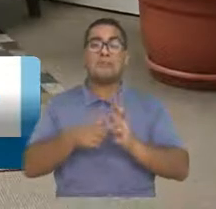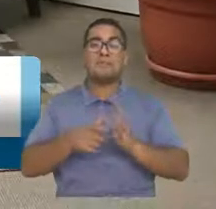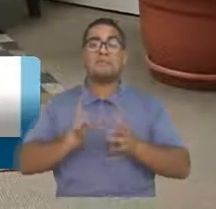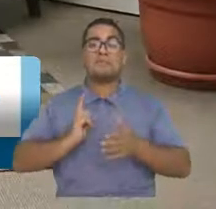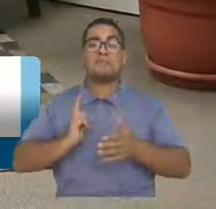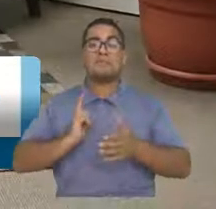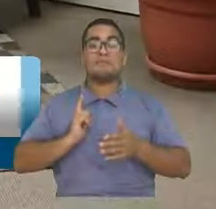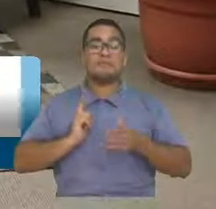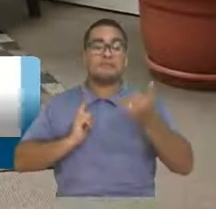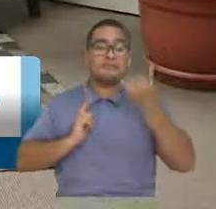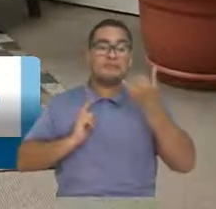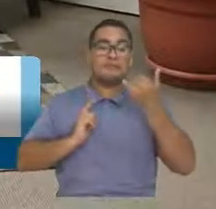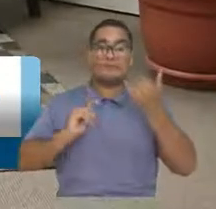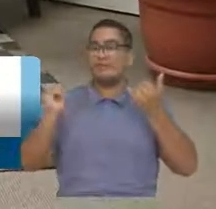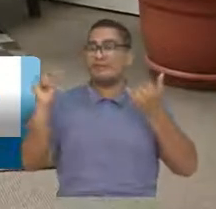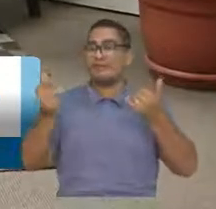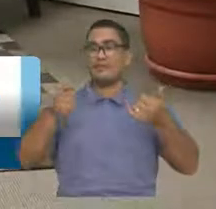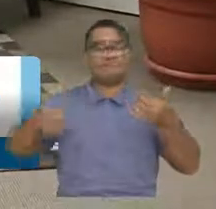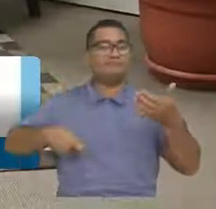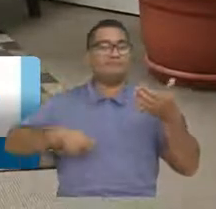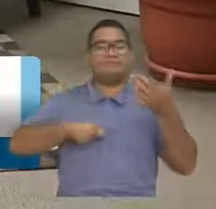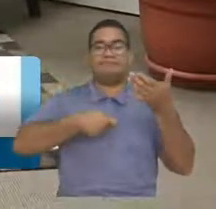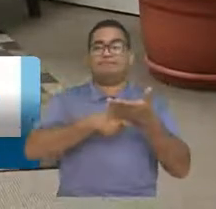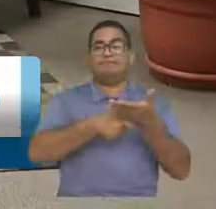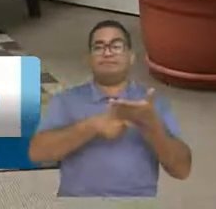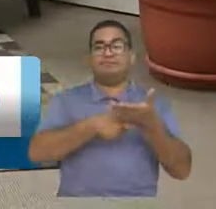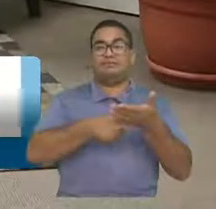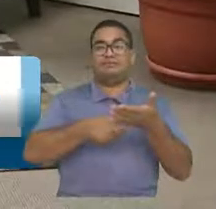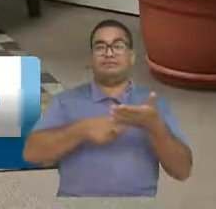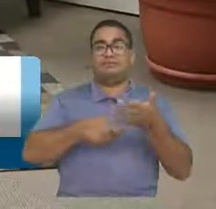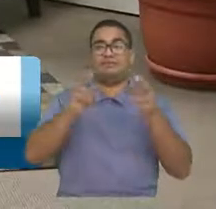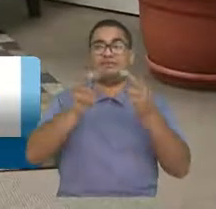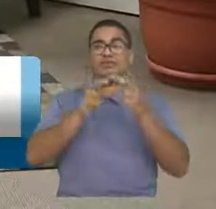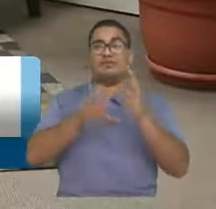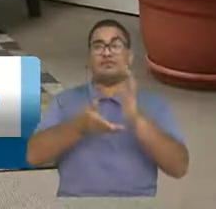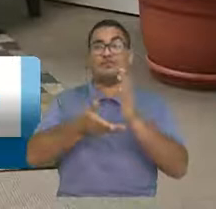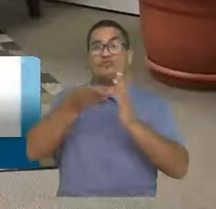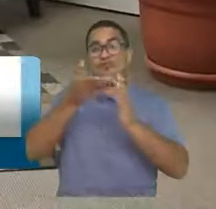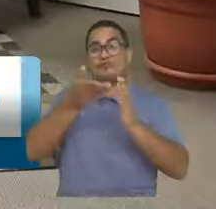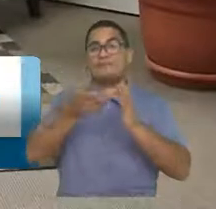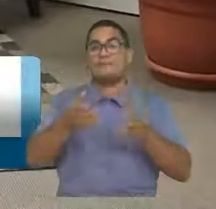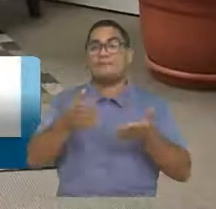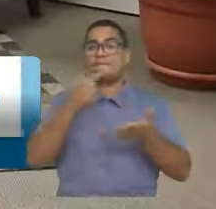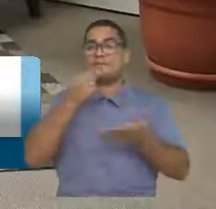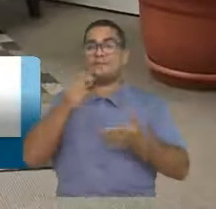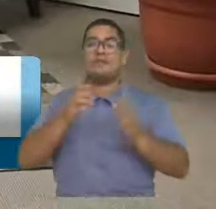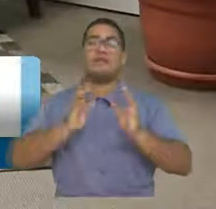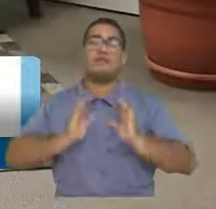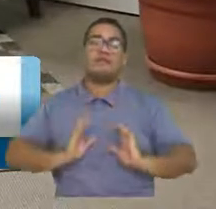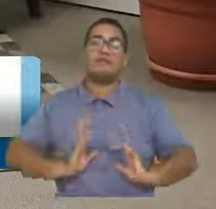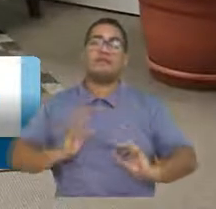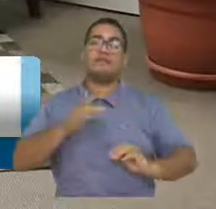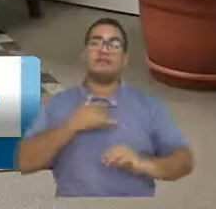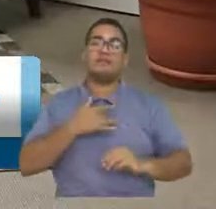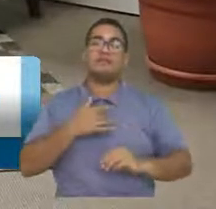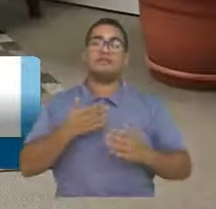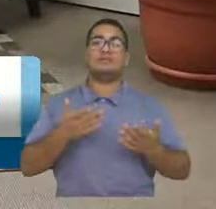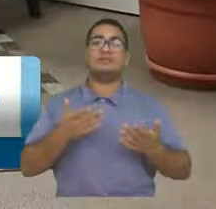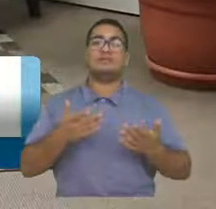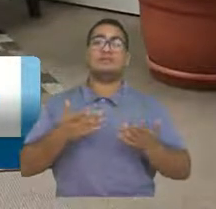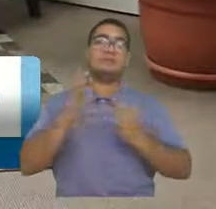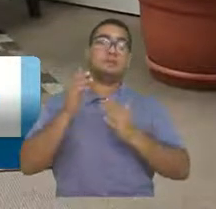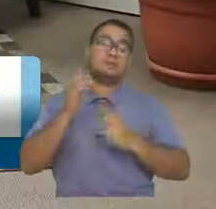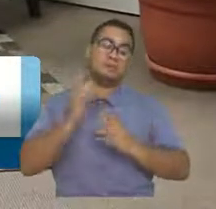ponchada la batería, agarras el celular en carrera y lo enchufas. Y cuando tu cuerpo te pide que la pila la tenés